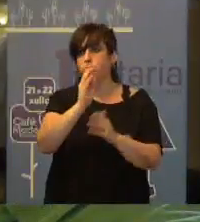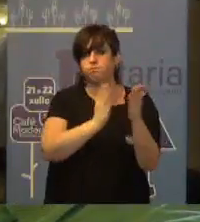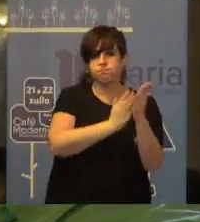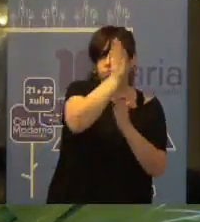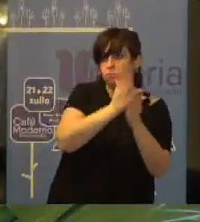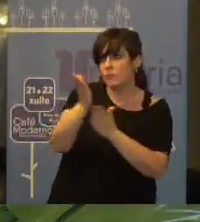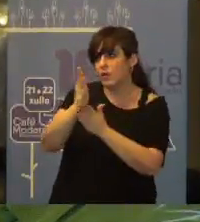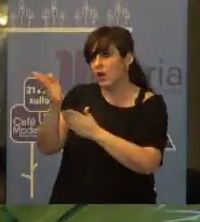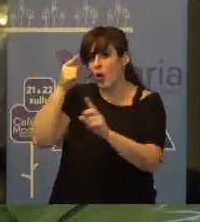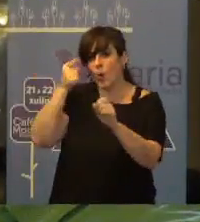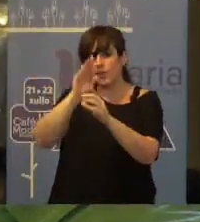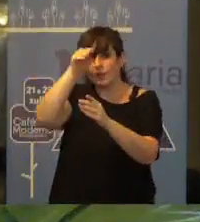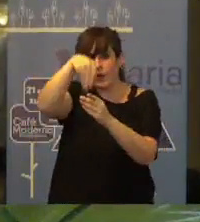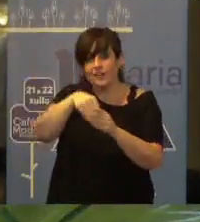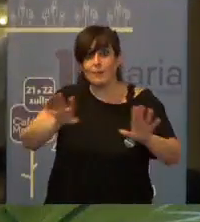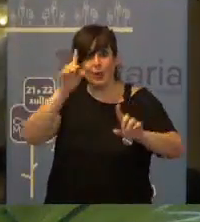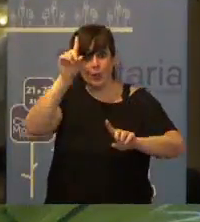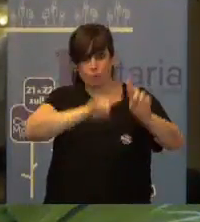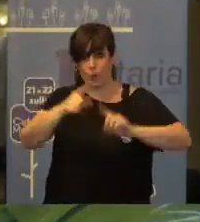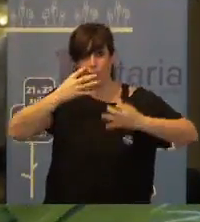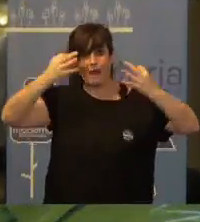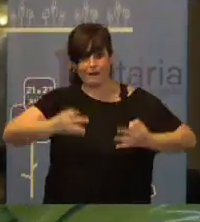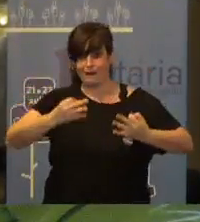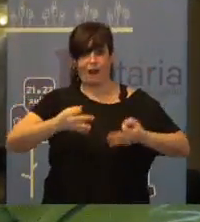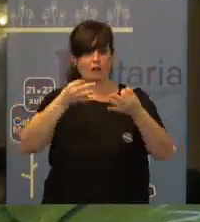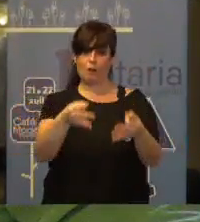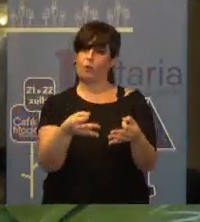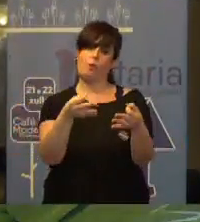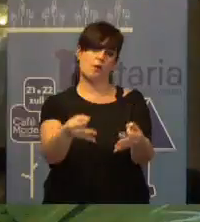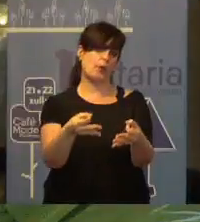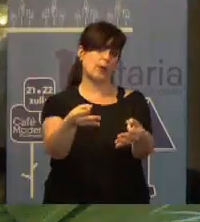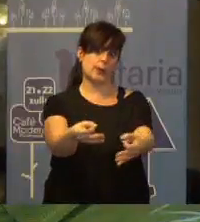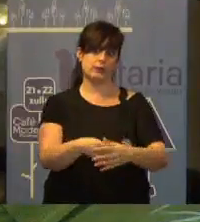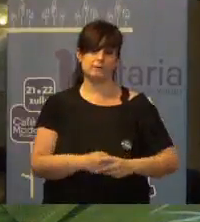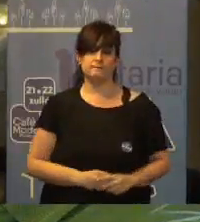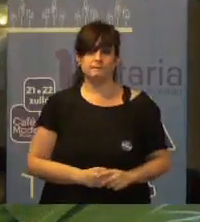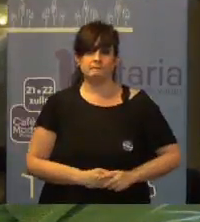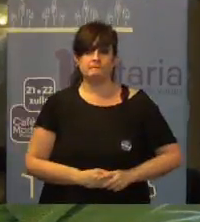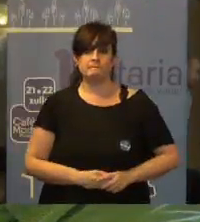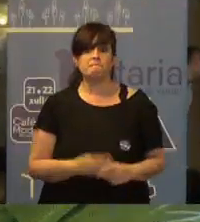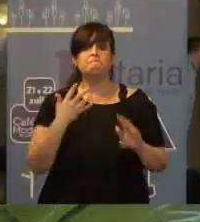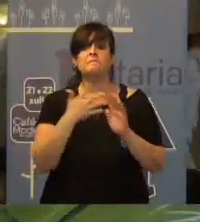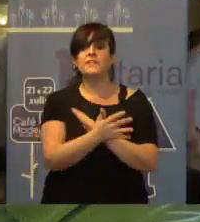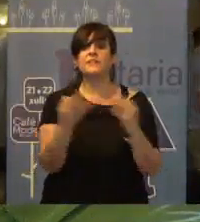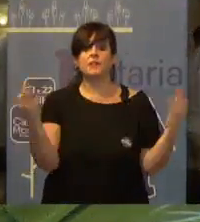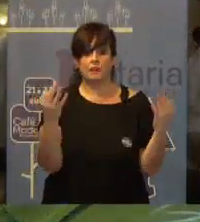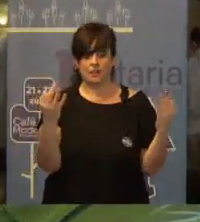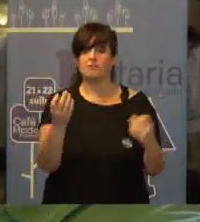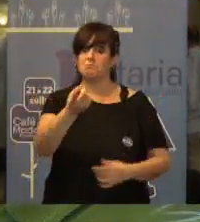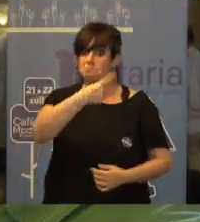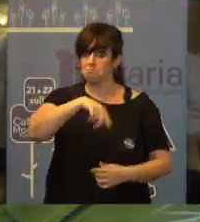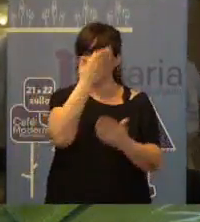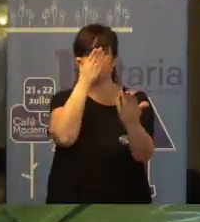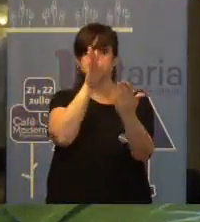de penetración, pero os problemas reales siguen sendo os mismos. É dicir, e a eso é o que lle temos que